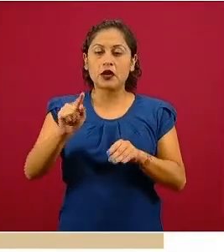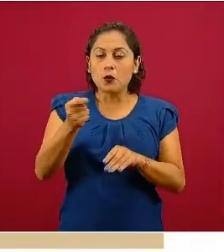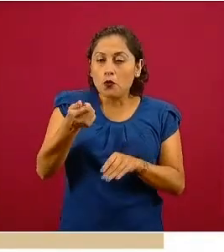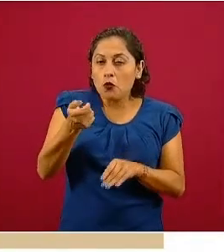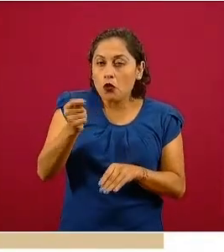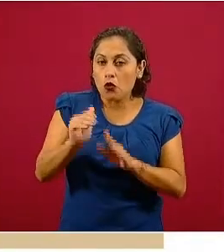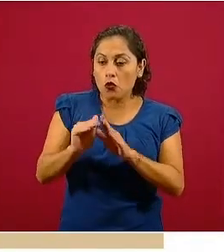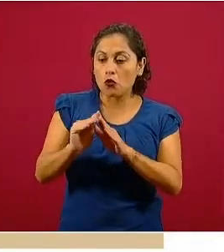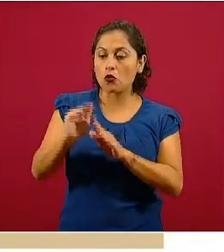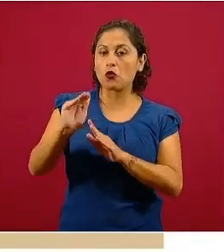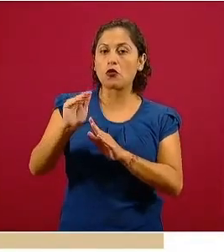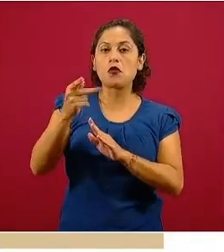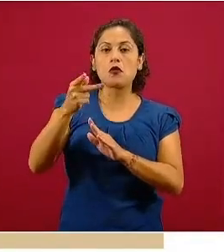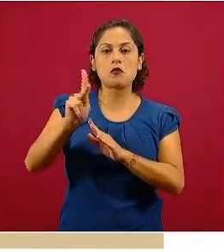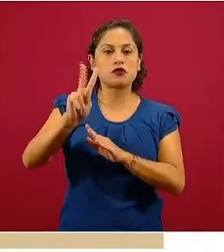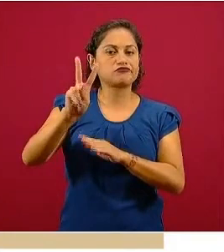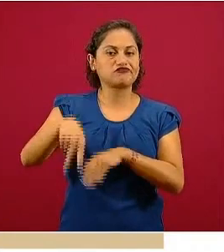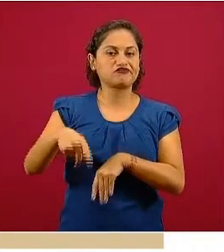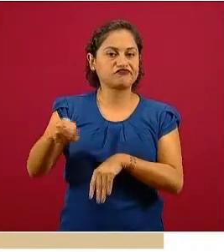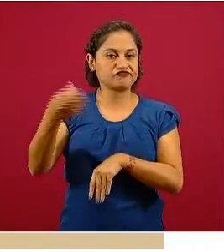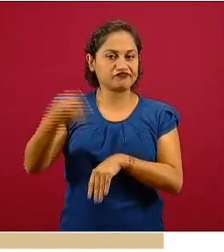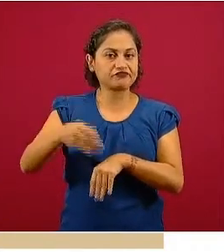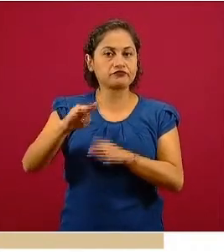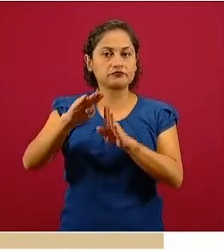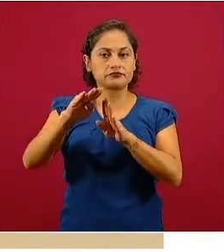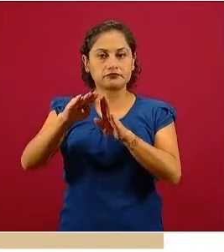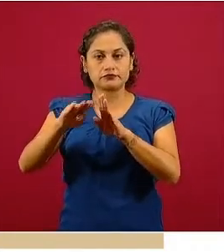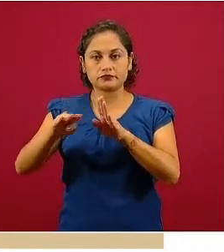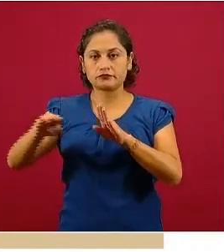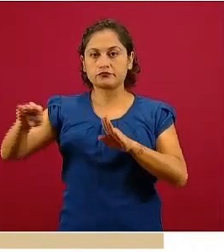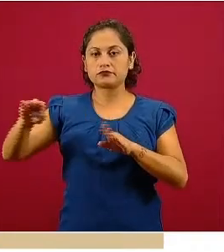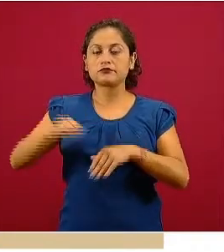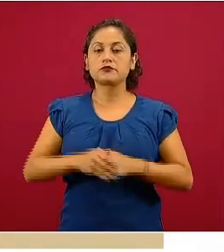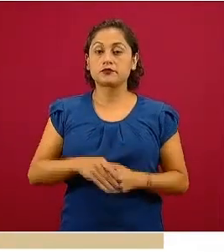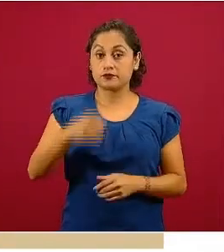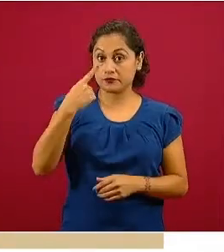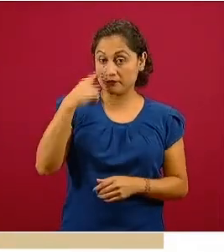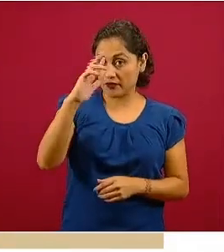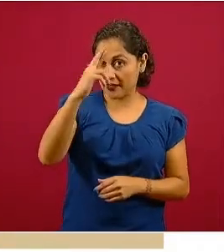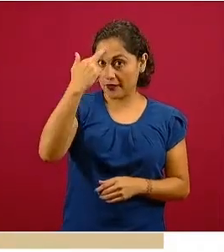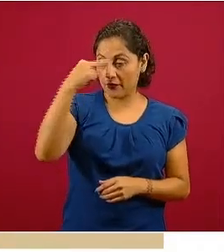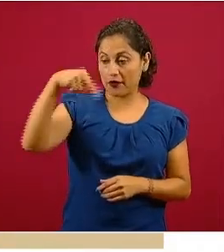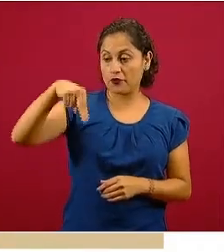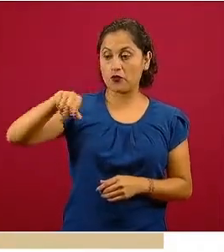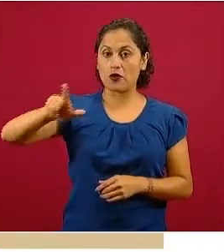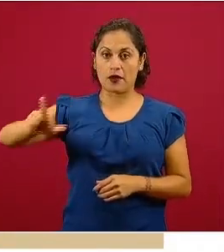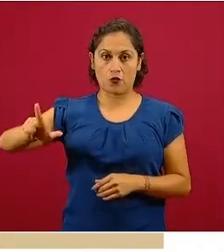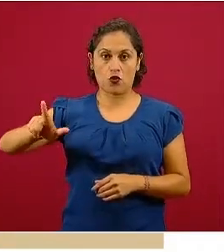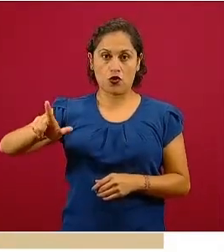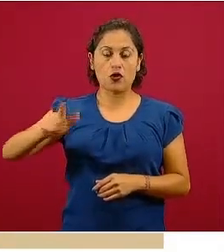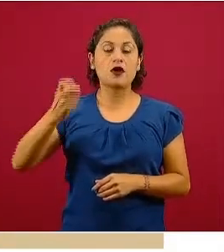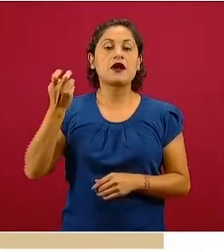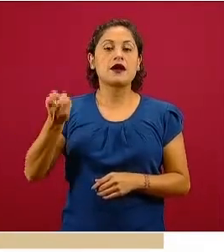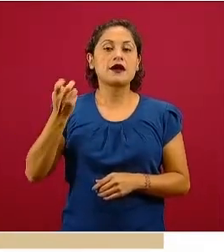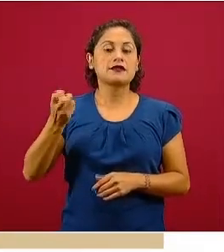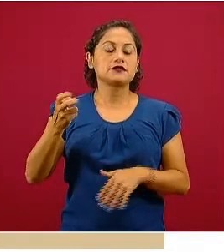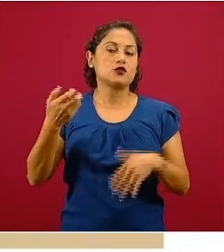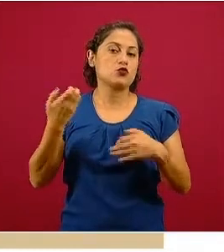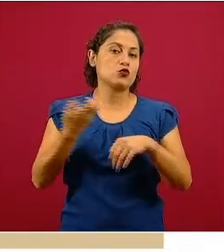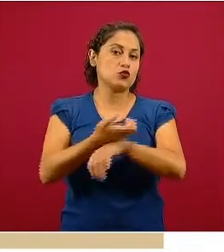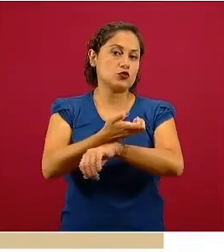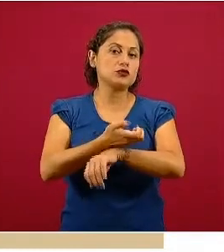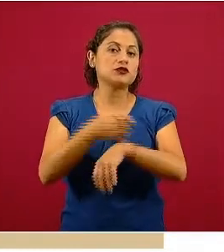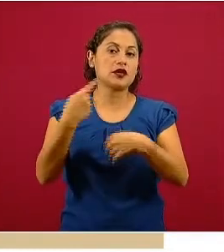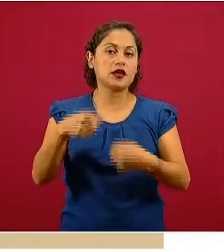más comportándose hacia la meseta. Recordando que Nuevo León es precisamente uno de los estados que tiene la mayor ocupación de